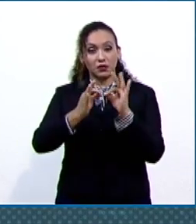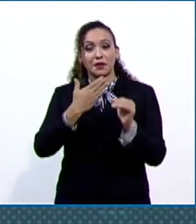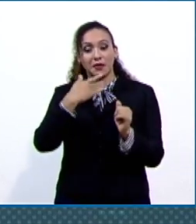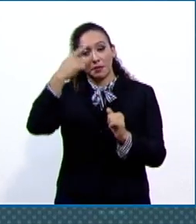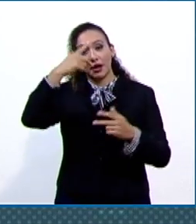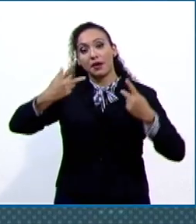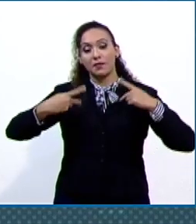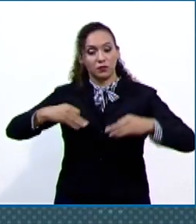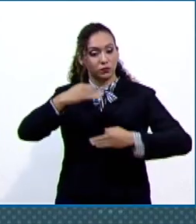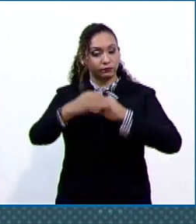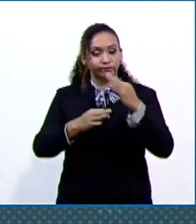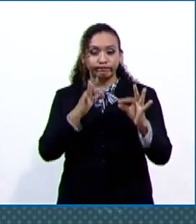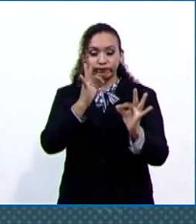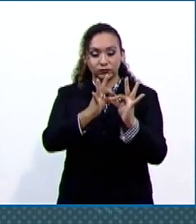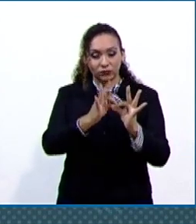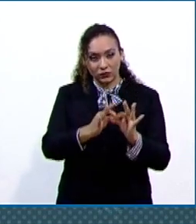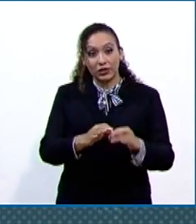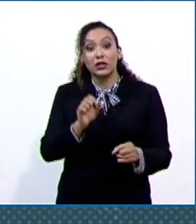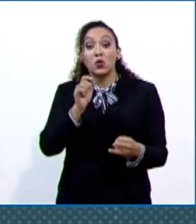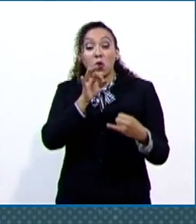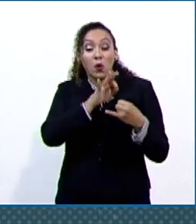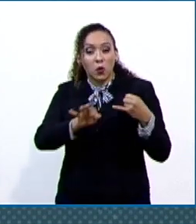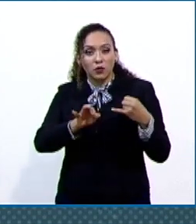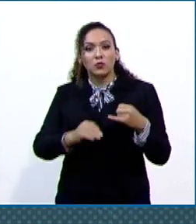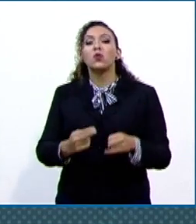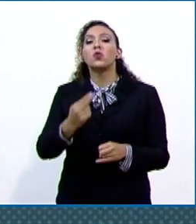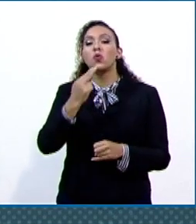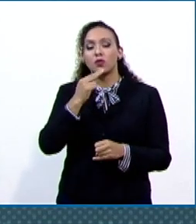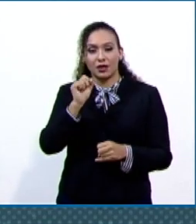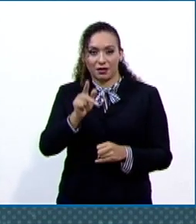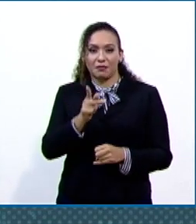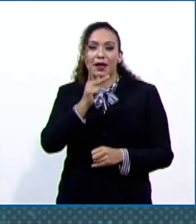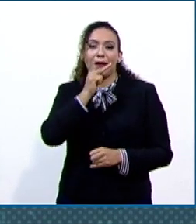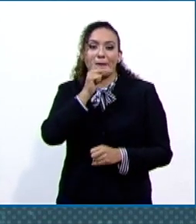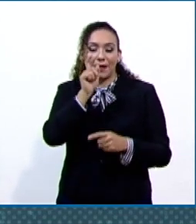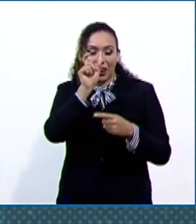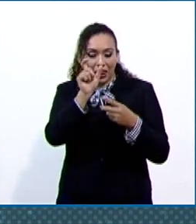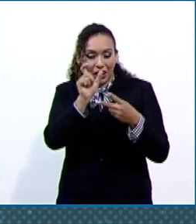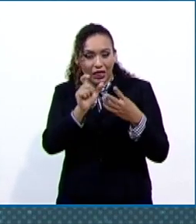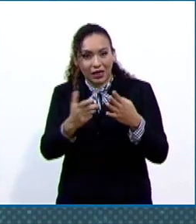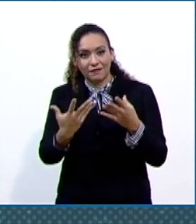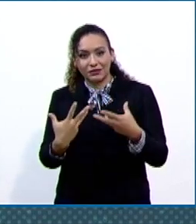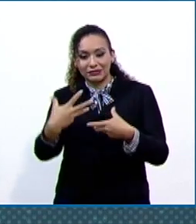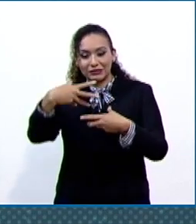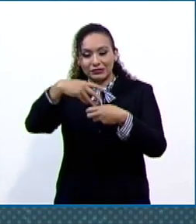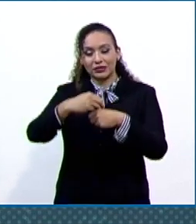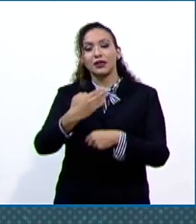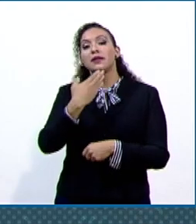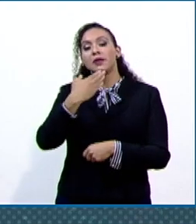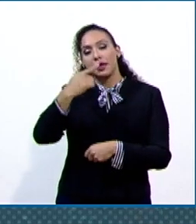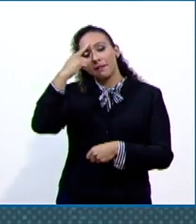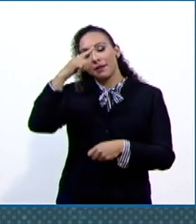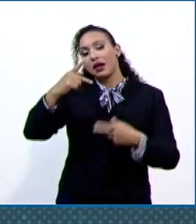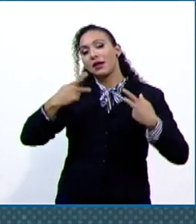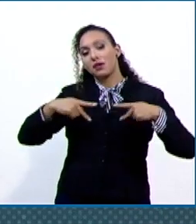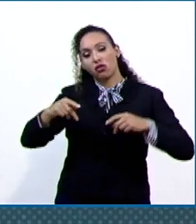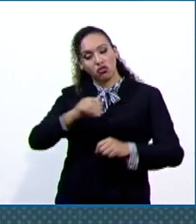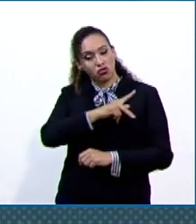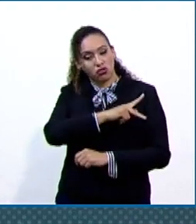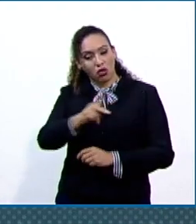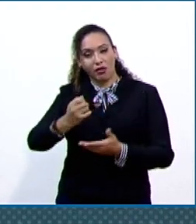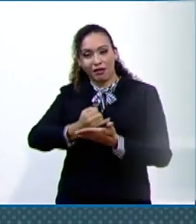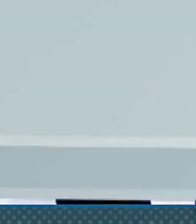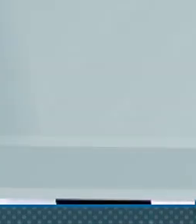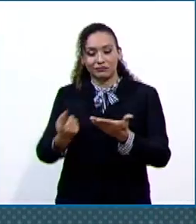personas involucradas y, por último, utilizar lenguaje incluyente y sin estereotipos en todas las